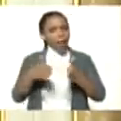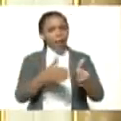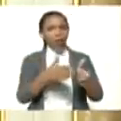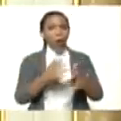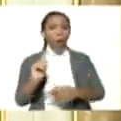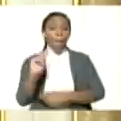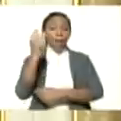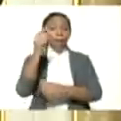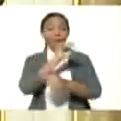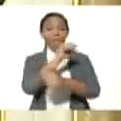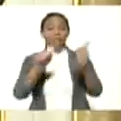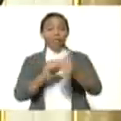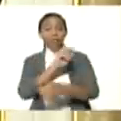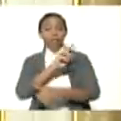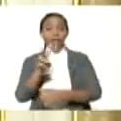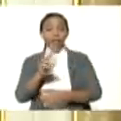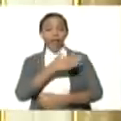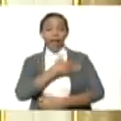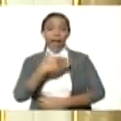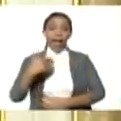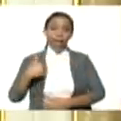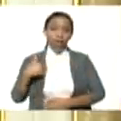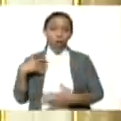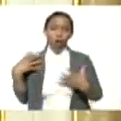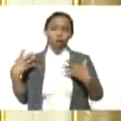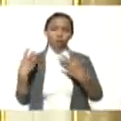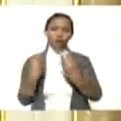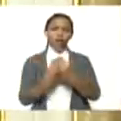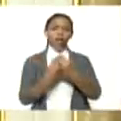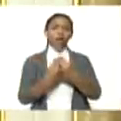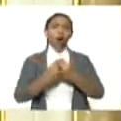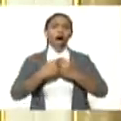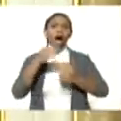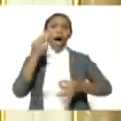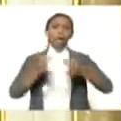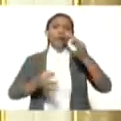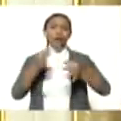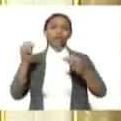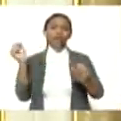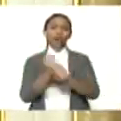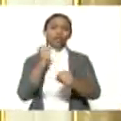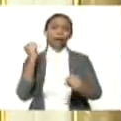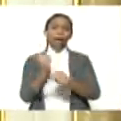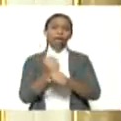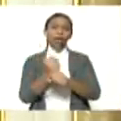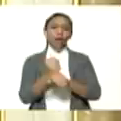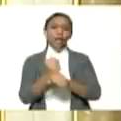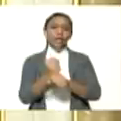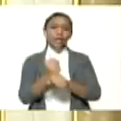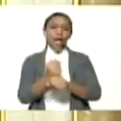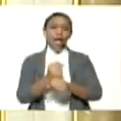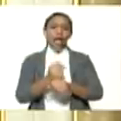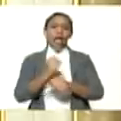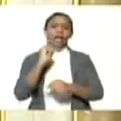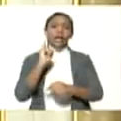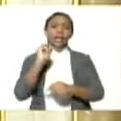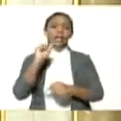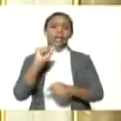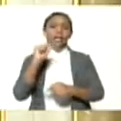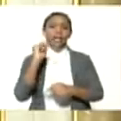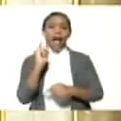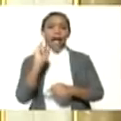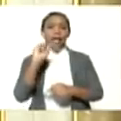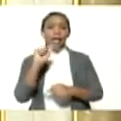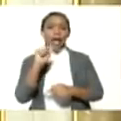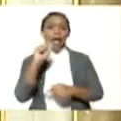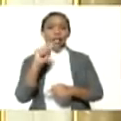primer vicepresidente fue nuestro querido compañero, abogado de los trabajadores, Isaías Rodríguez. Desde aquí enviamos